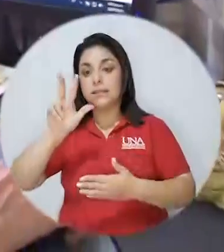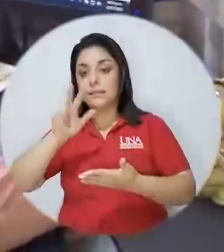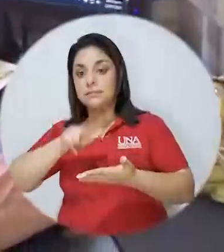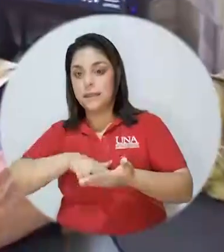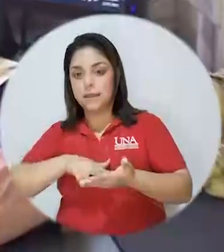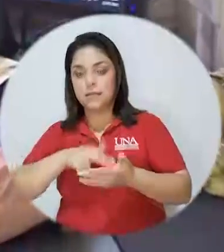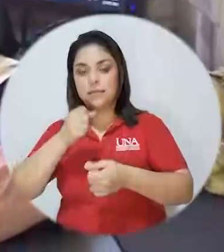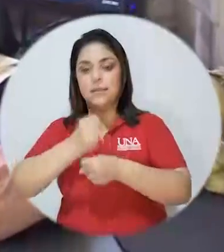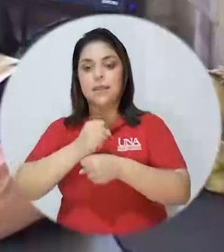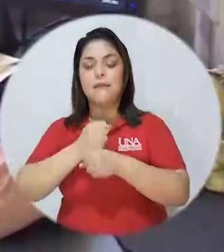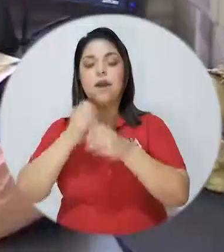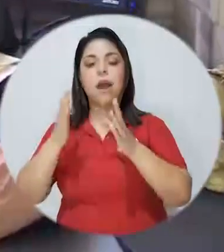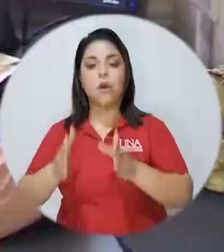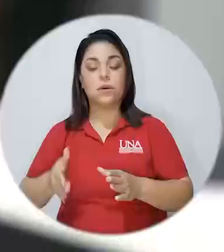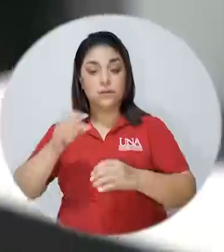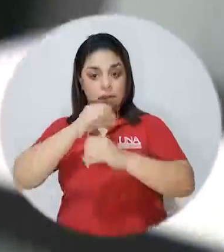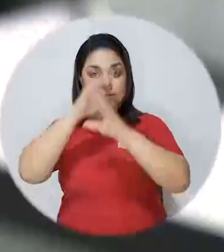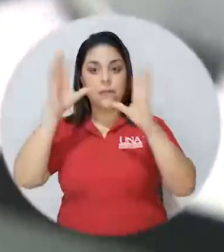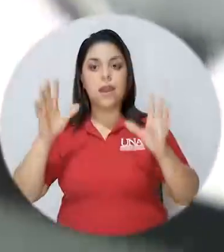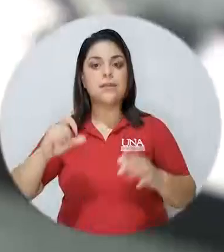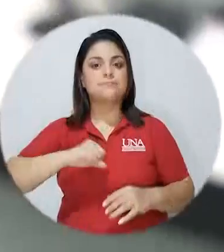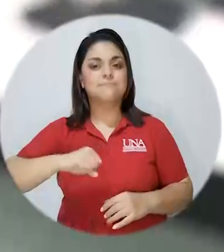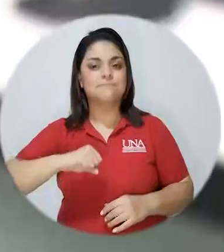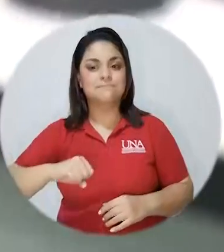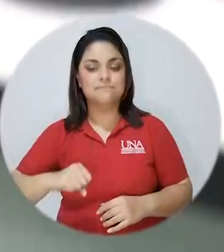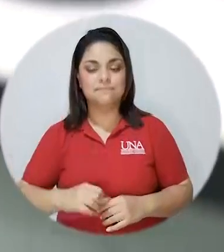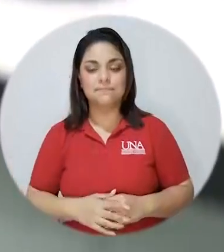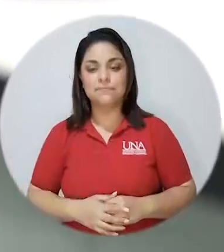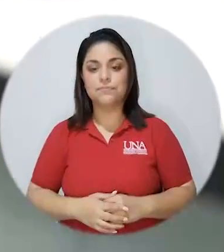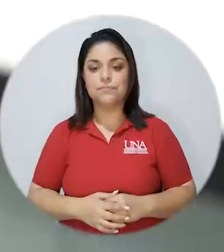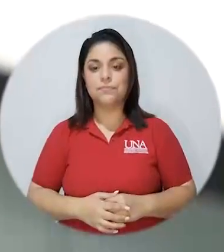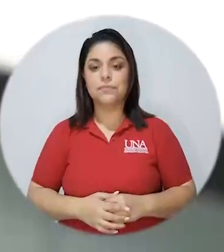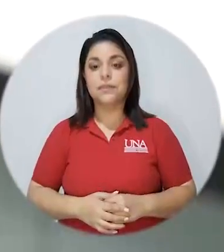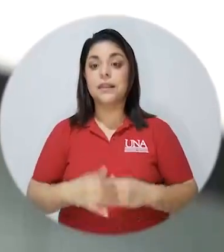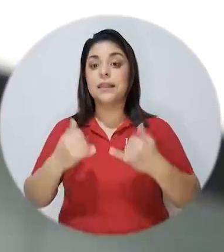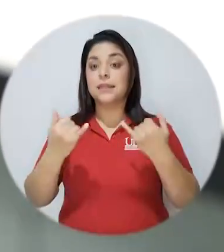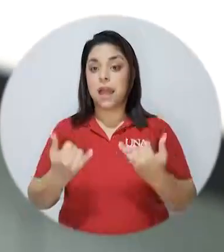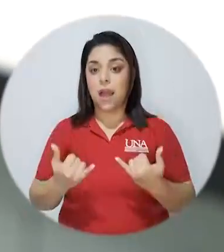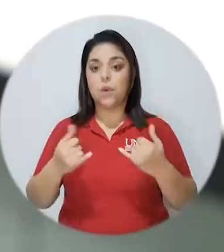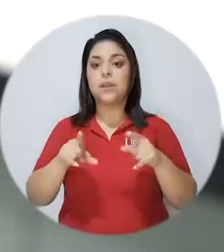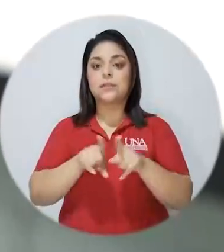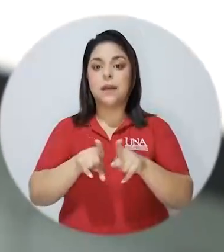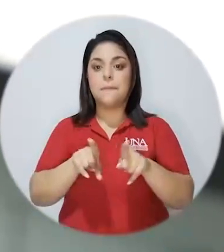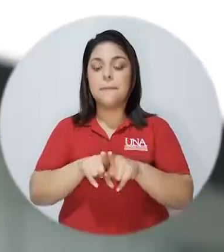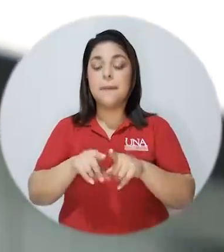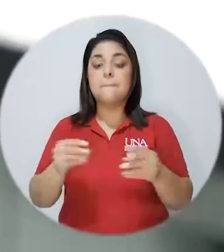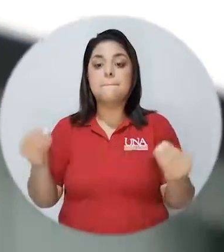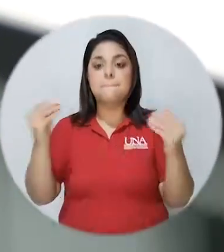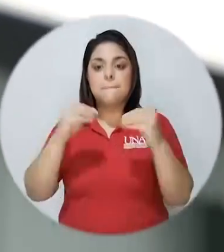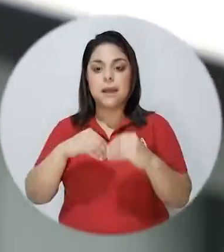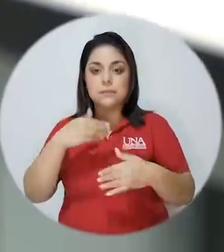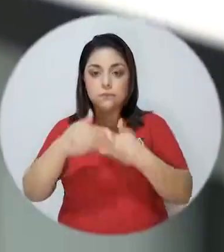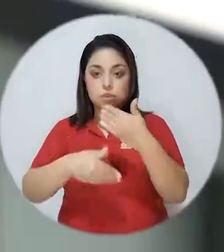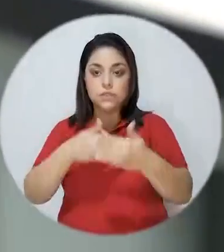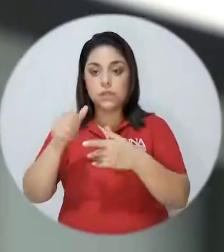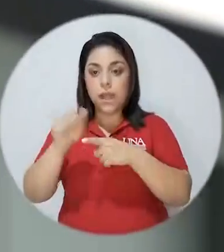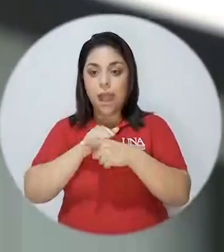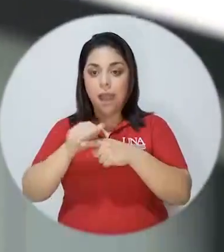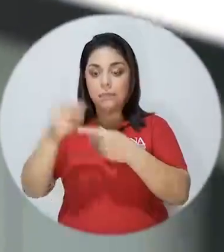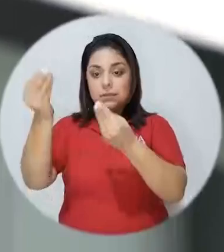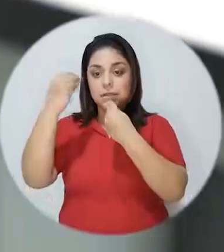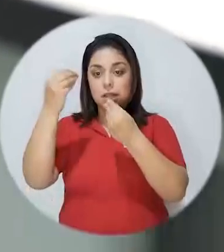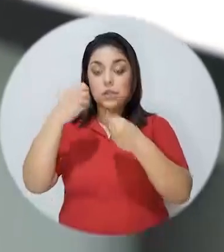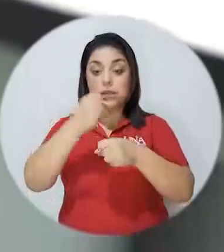3,000. Entonces, imagínense lo que fue esa carrera. Pasó también de asumir procesos de capacitación para los